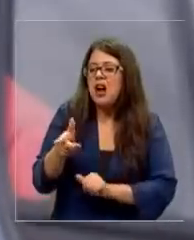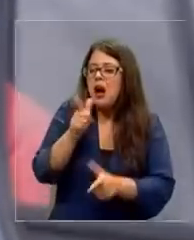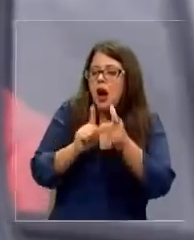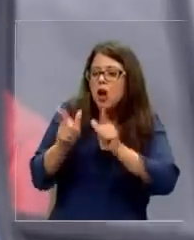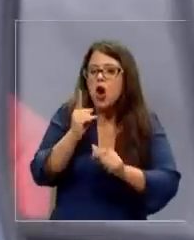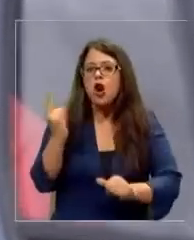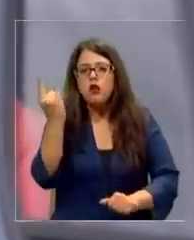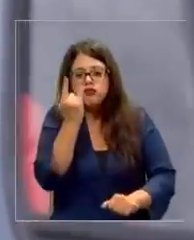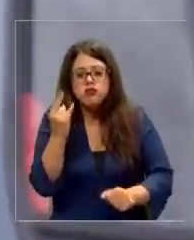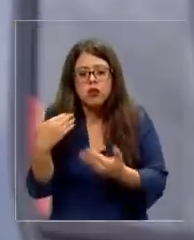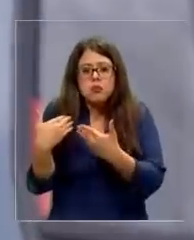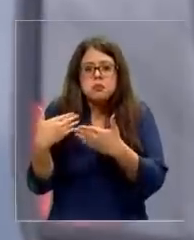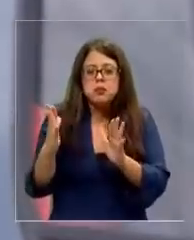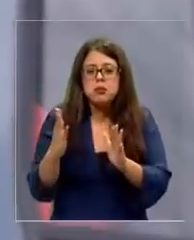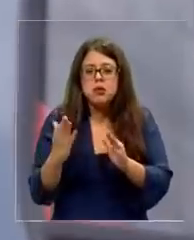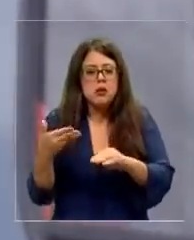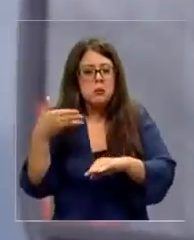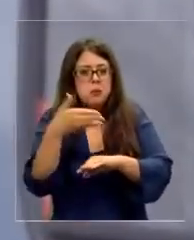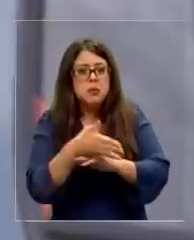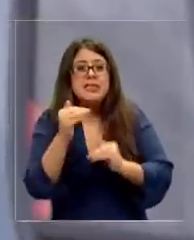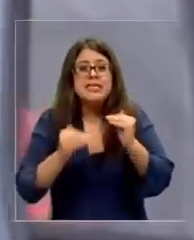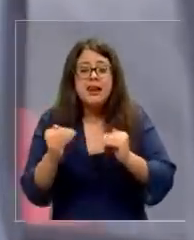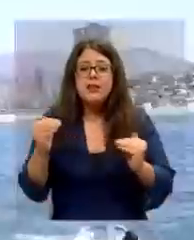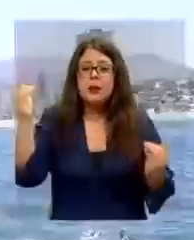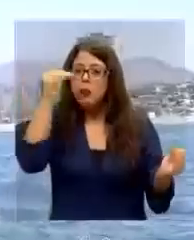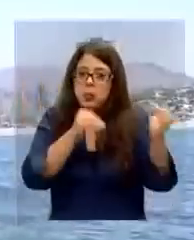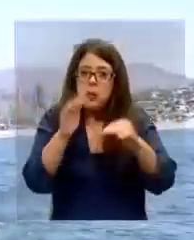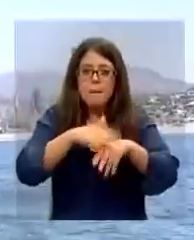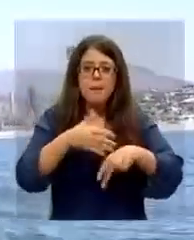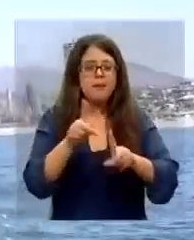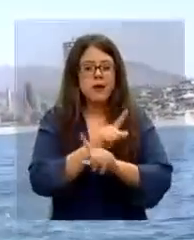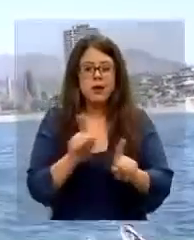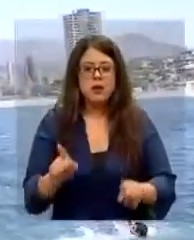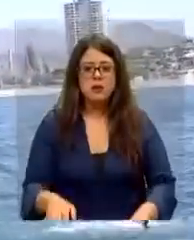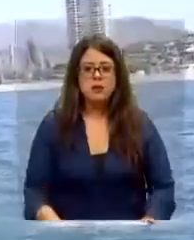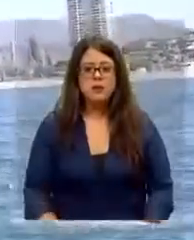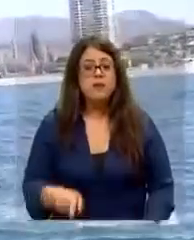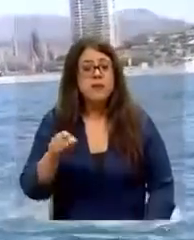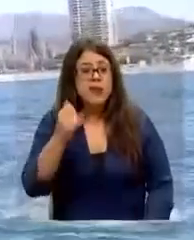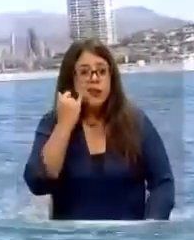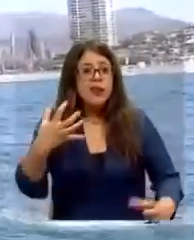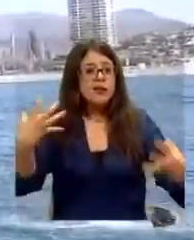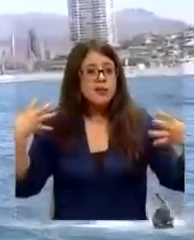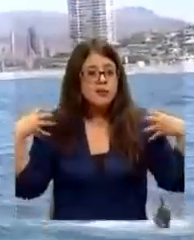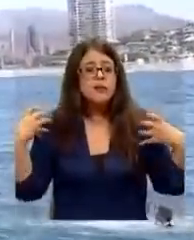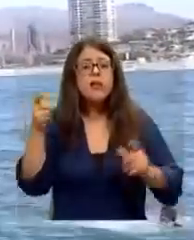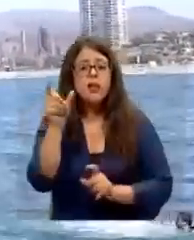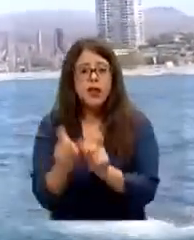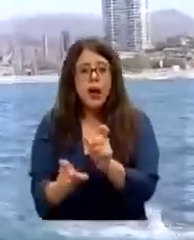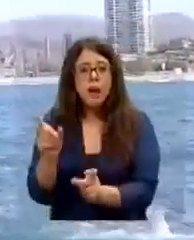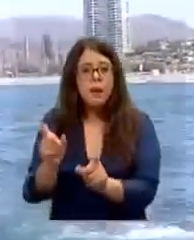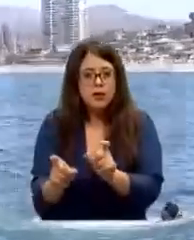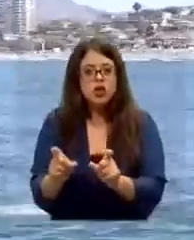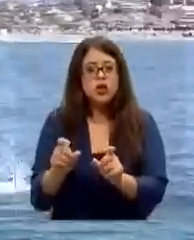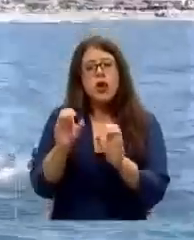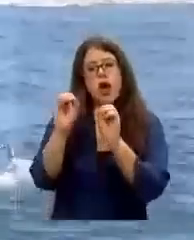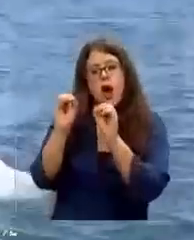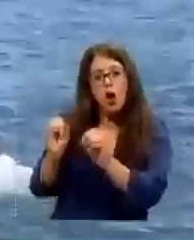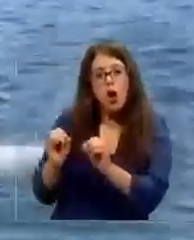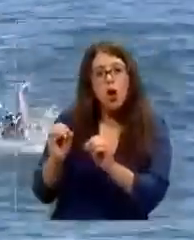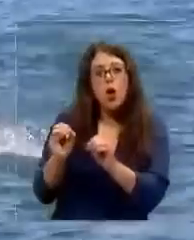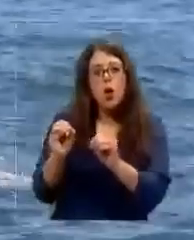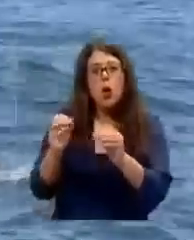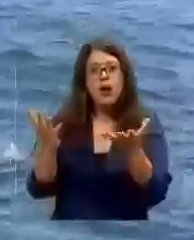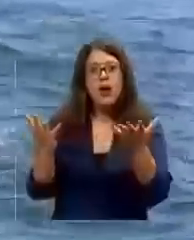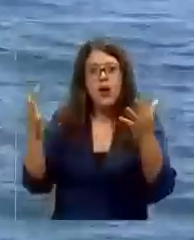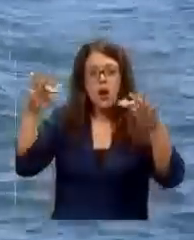también muchas veces se da que están bañándose en playas no habilitadas. Por la irresponsabilidad de las mismas personas o por los repentinos